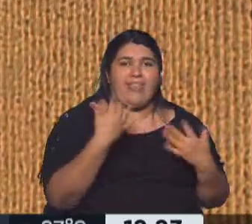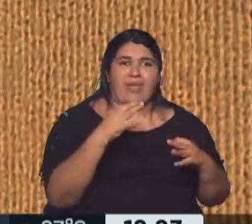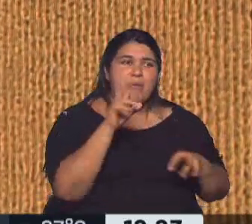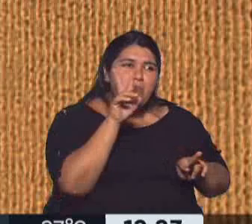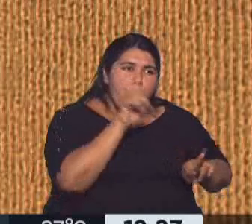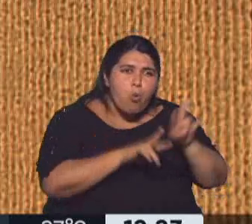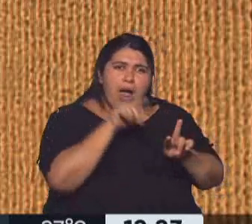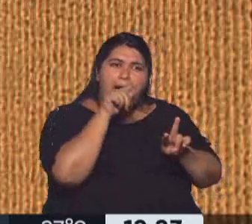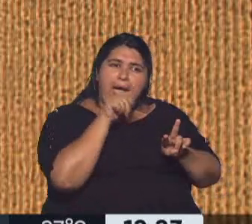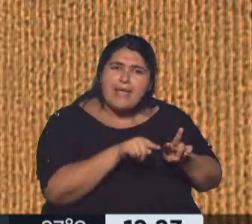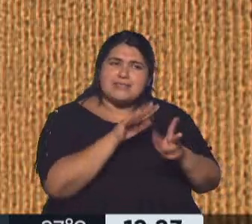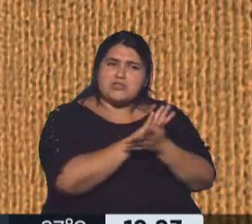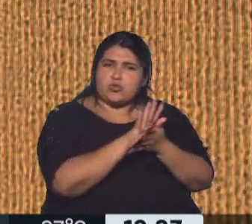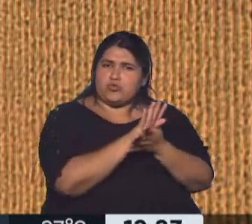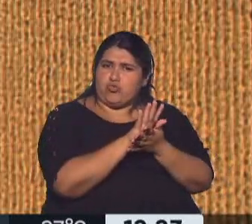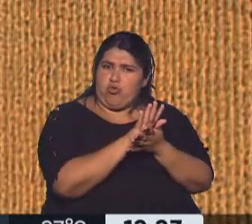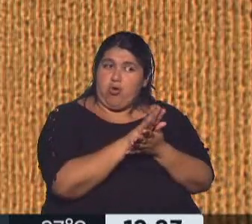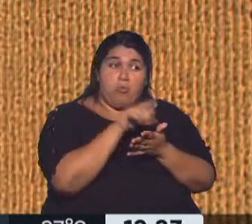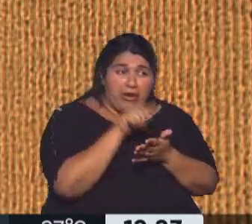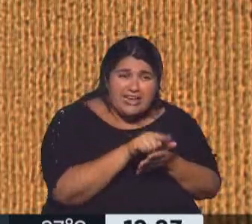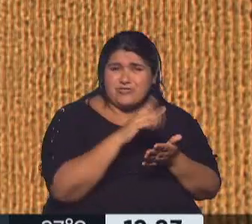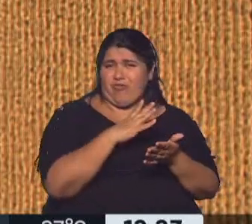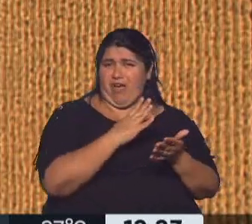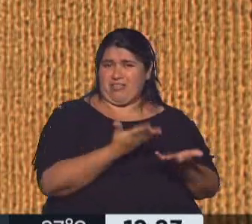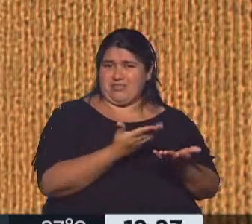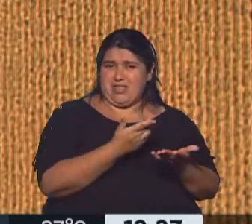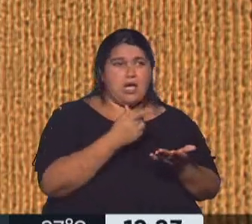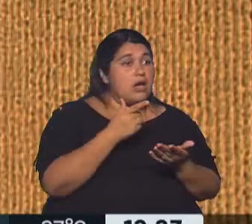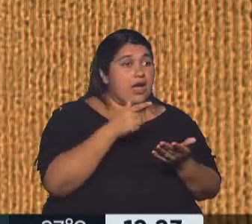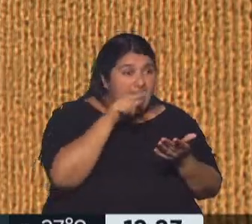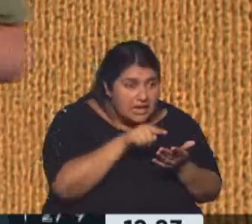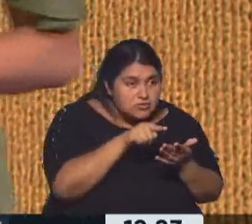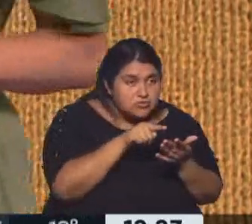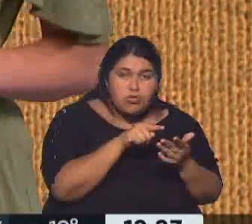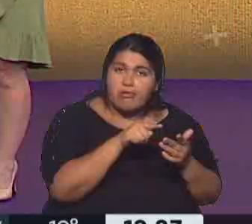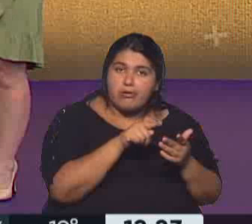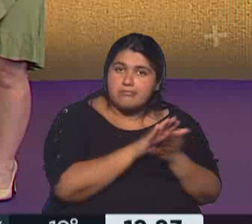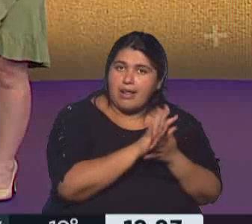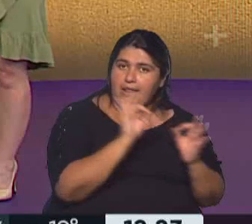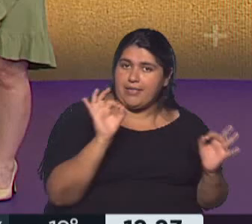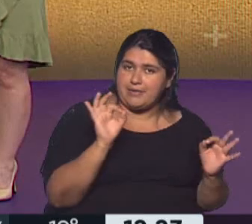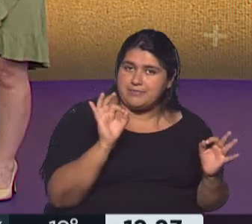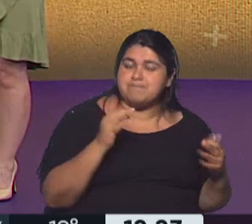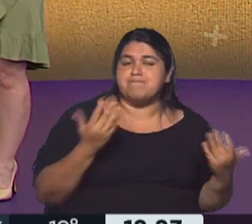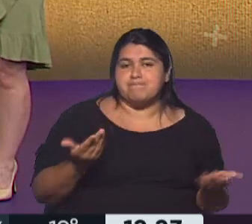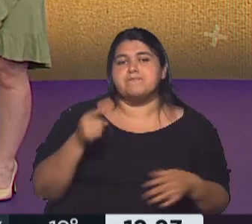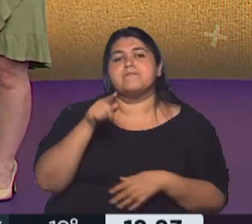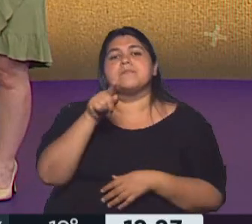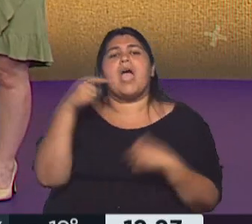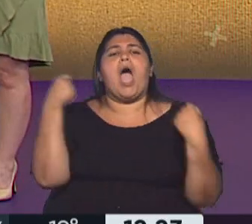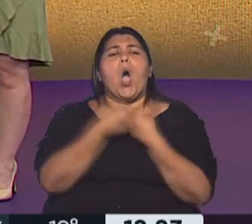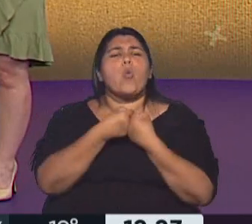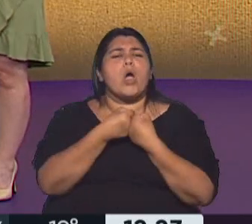bien escaso, porque es un bien escaso. Lo que no se hizo fue regular eso. El acuerdo excepcional